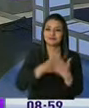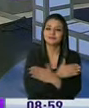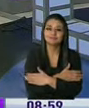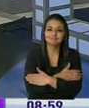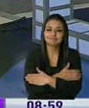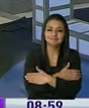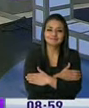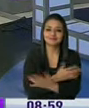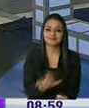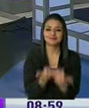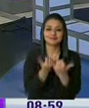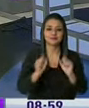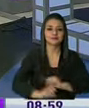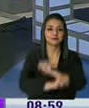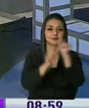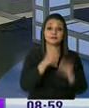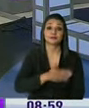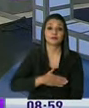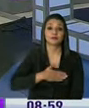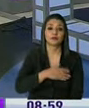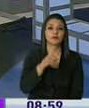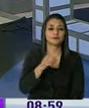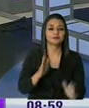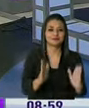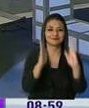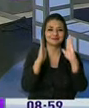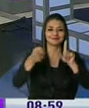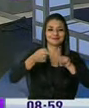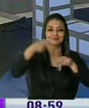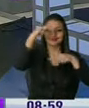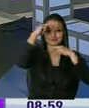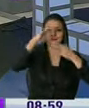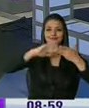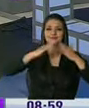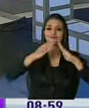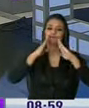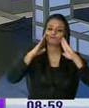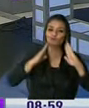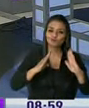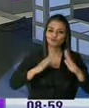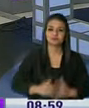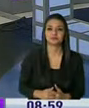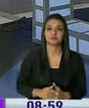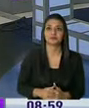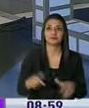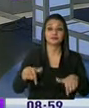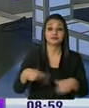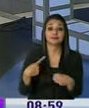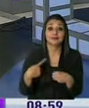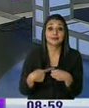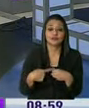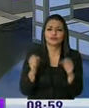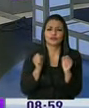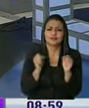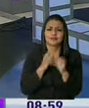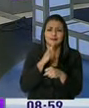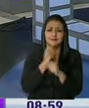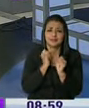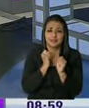enorme a esta hora de la mañana. Por favor, estén en sintonía de este primer noticiero de la comunidad. Oye, el friecito acá en el estudio